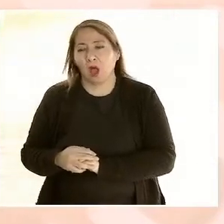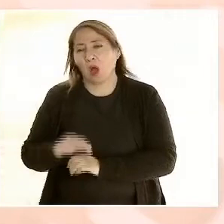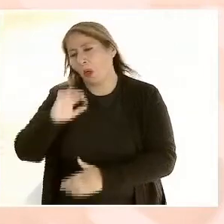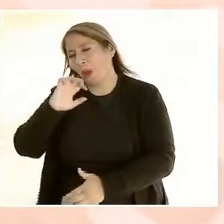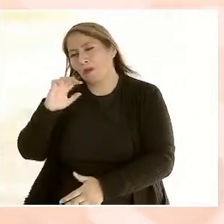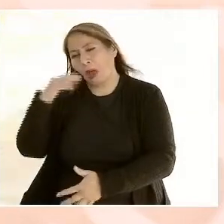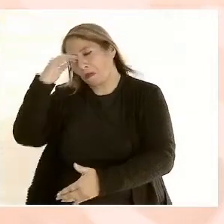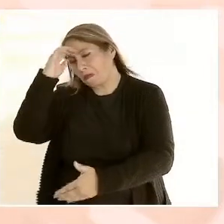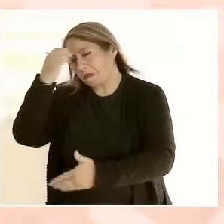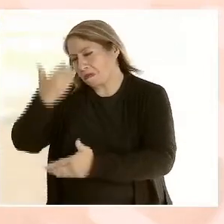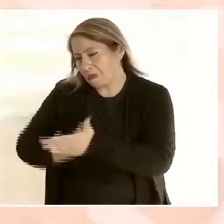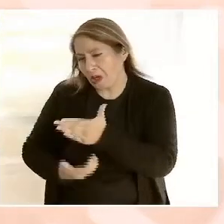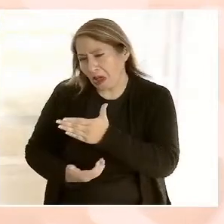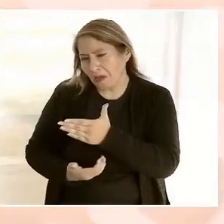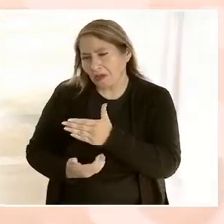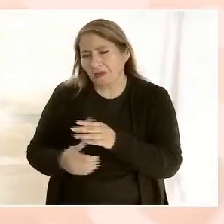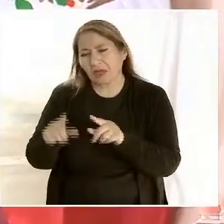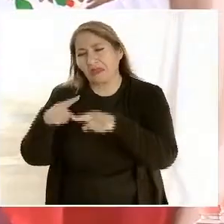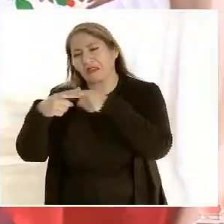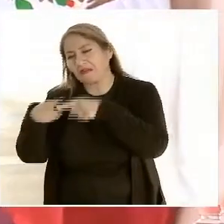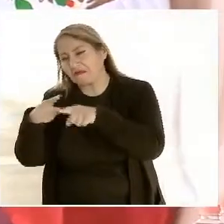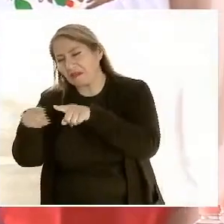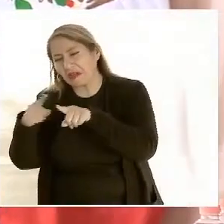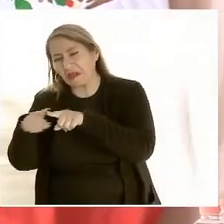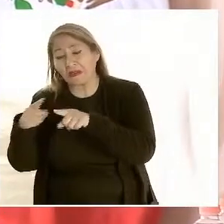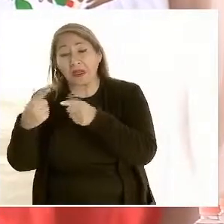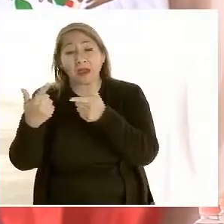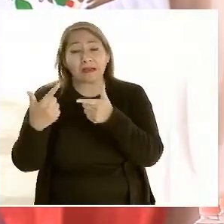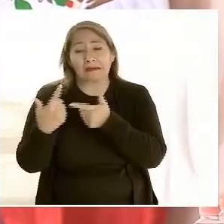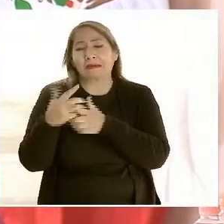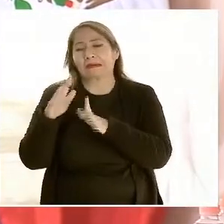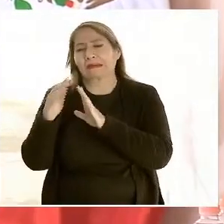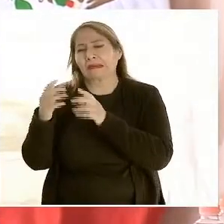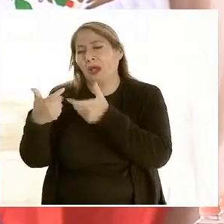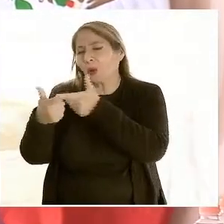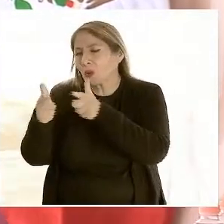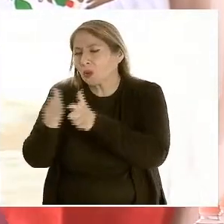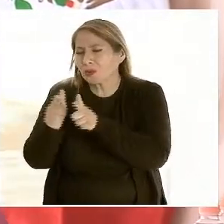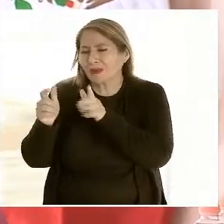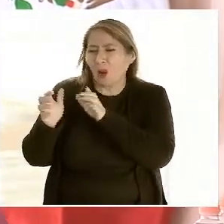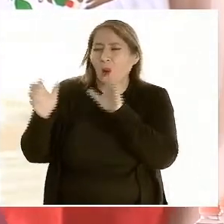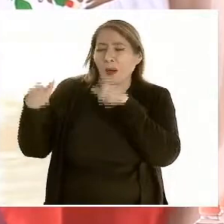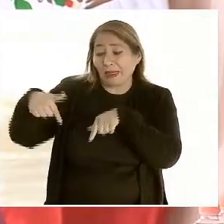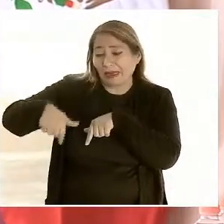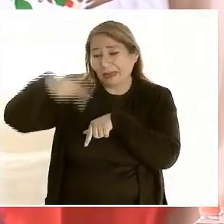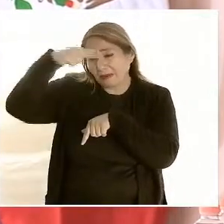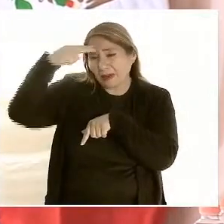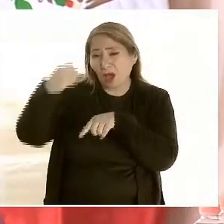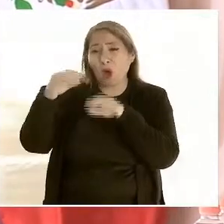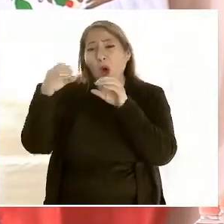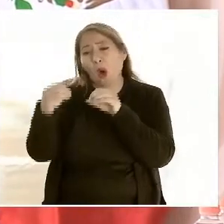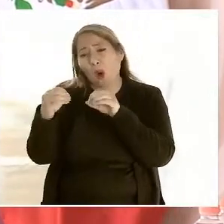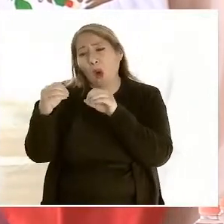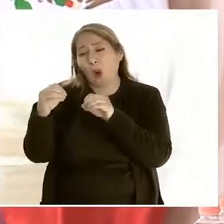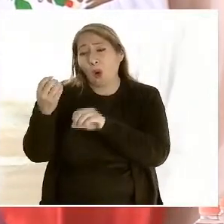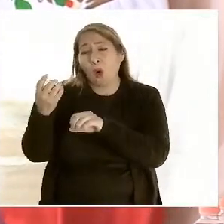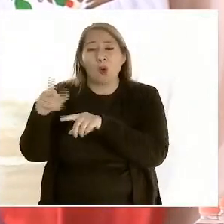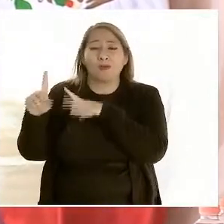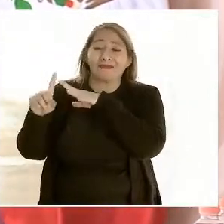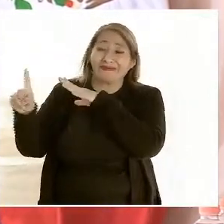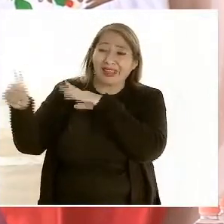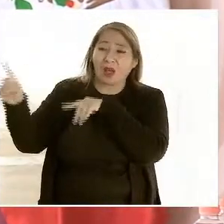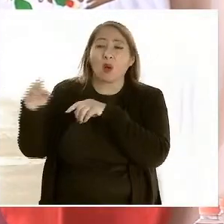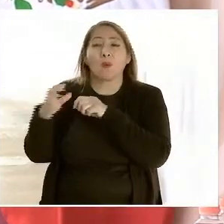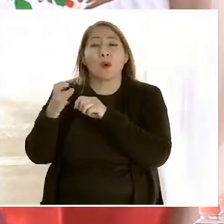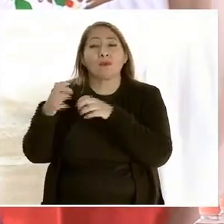contratos a consorcios del país o del extranjero, como las empresas